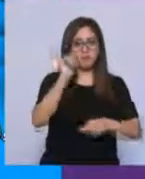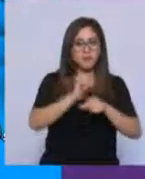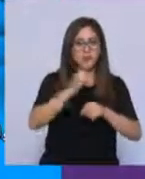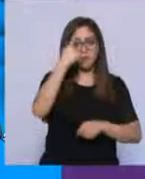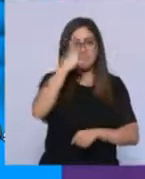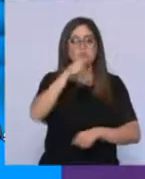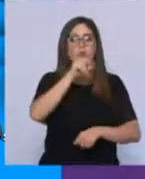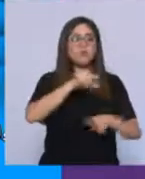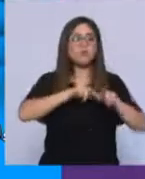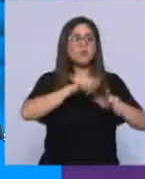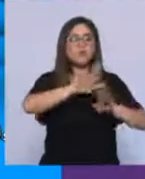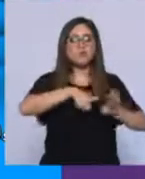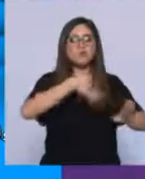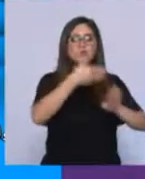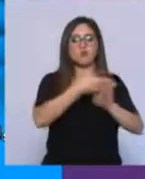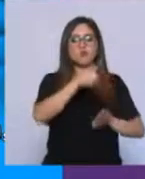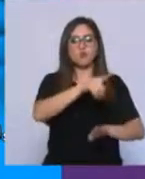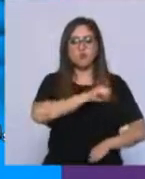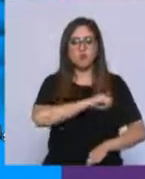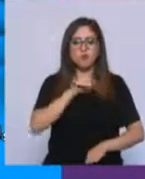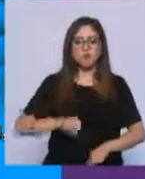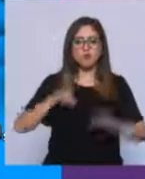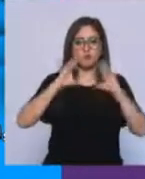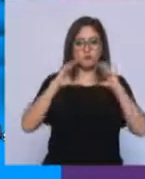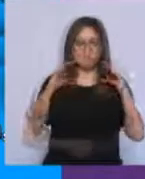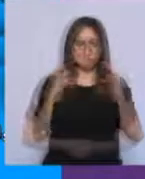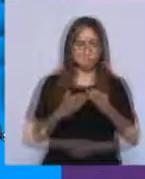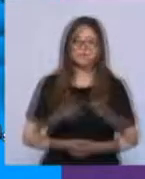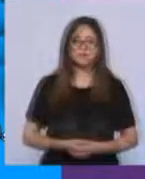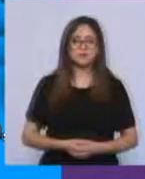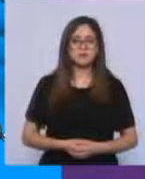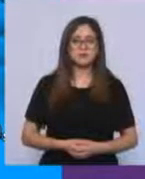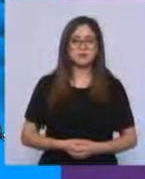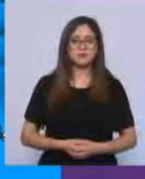los crímenes de odio en contra de nuestra comunidad.